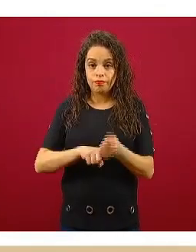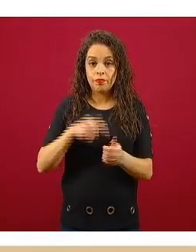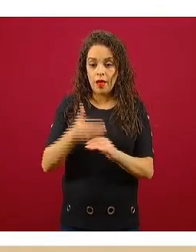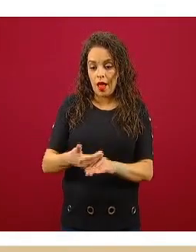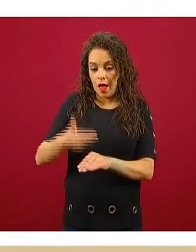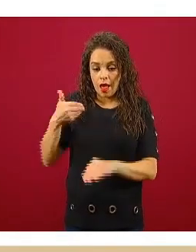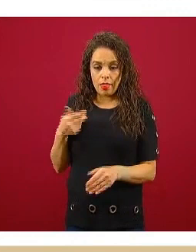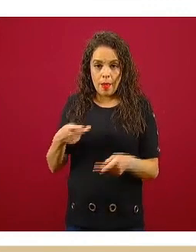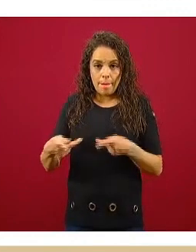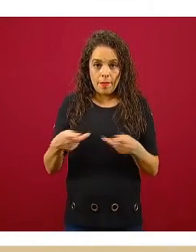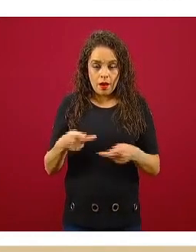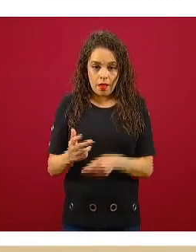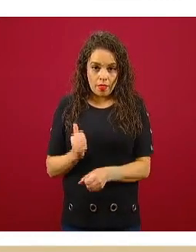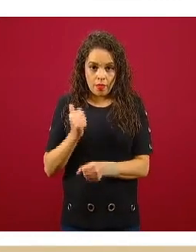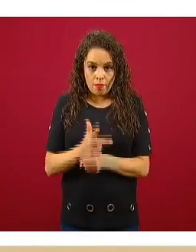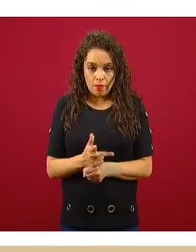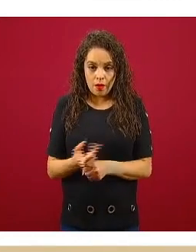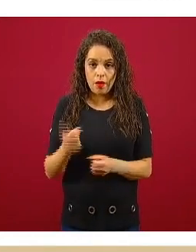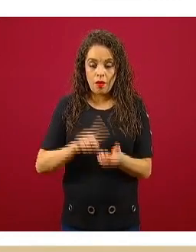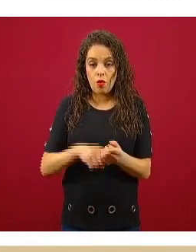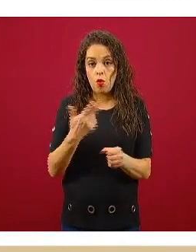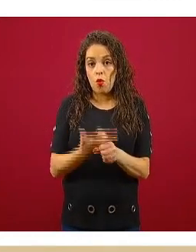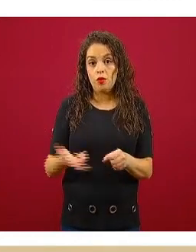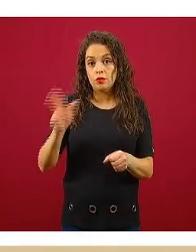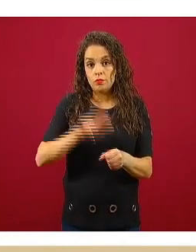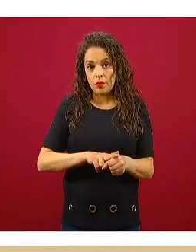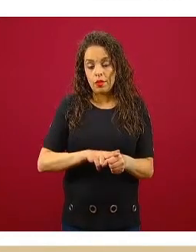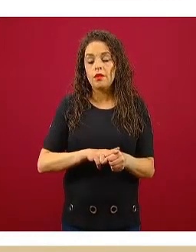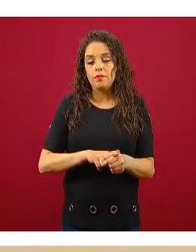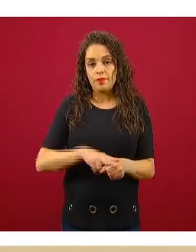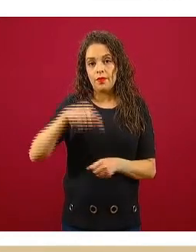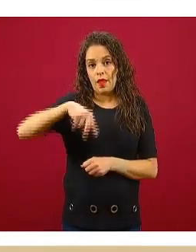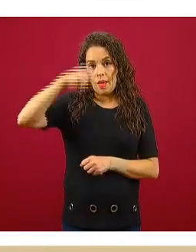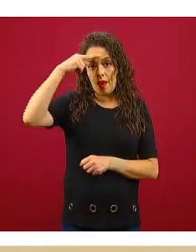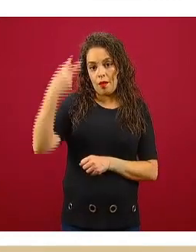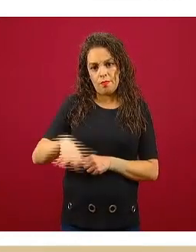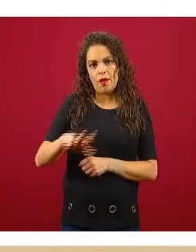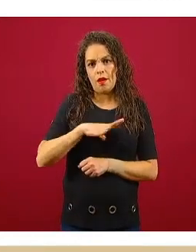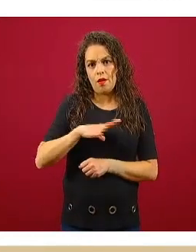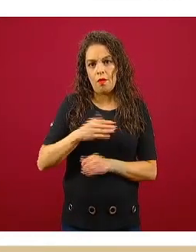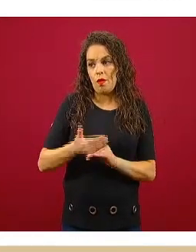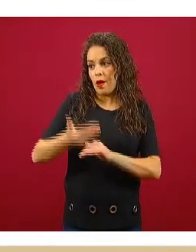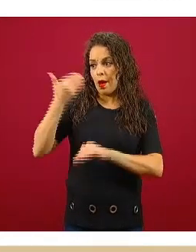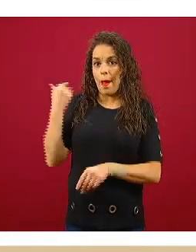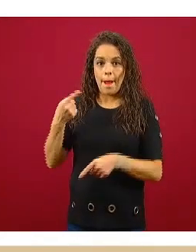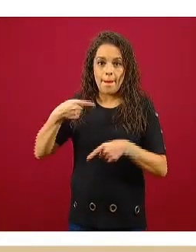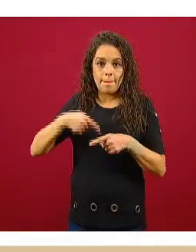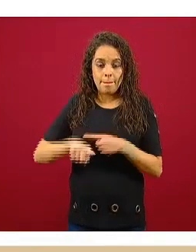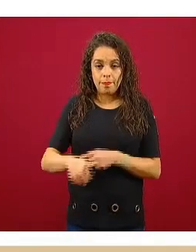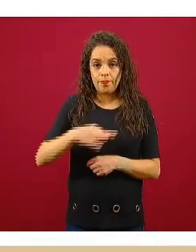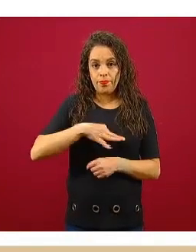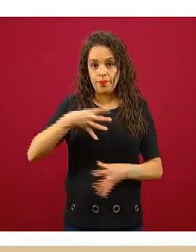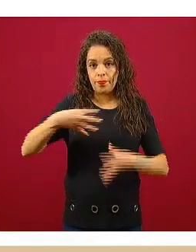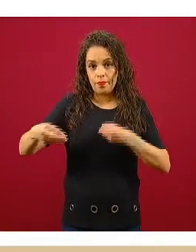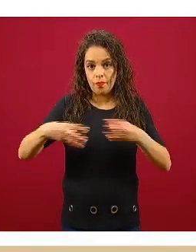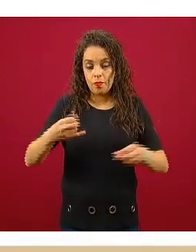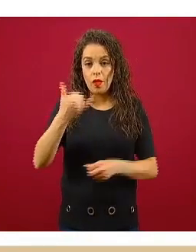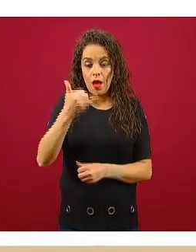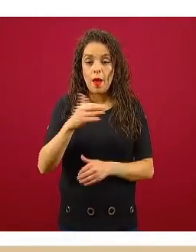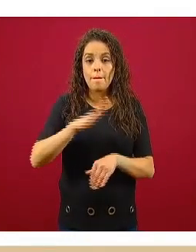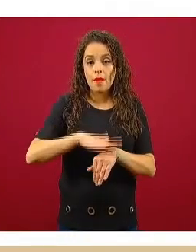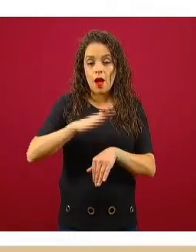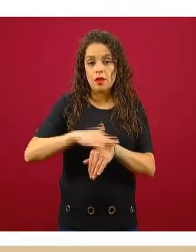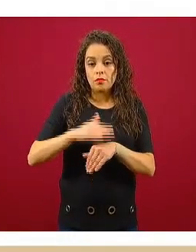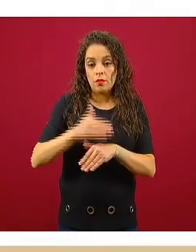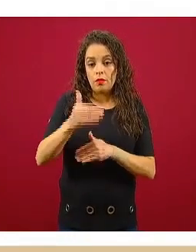la respuesta que a nivel hospitalario se ha tenido en México desde que se inició y que ha ido incrementándose en función precisamente de